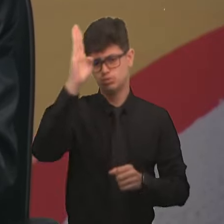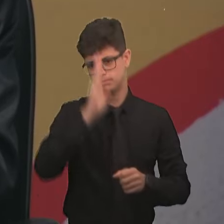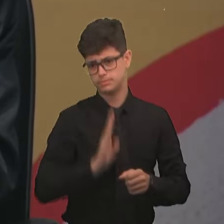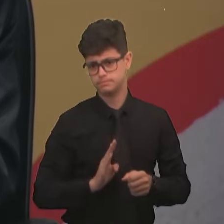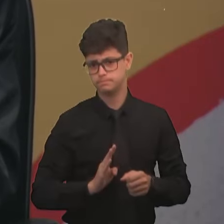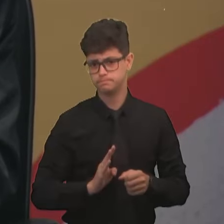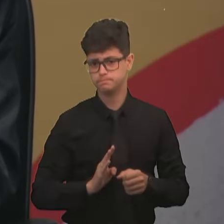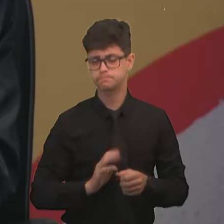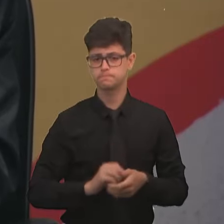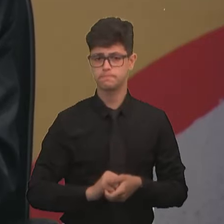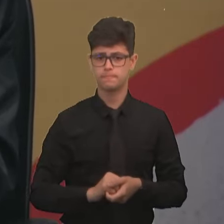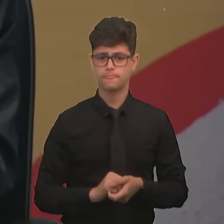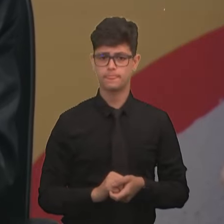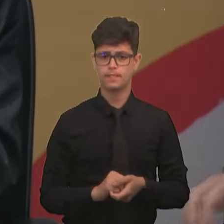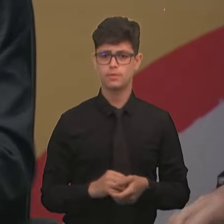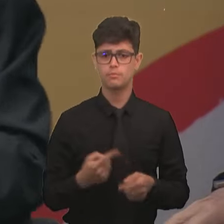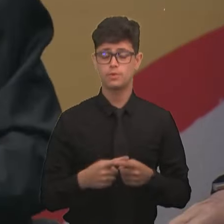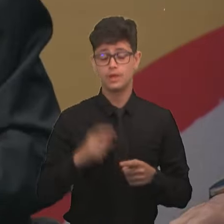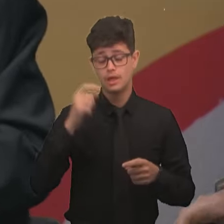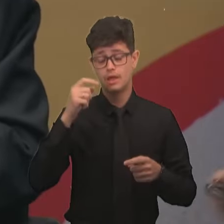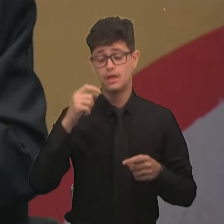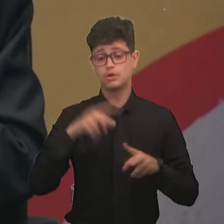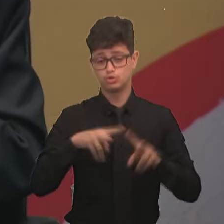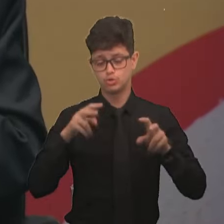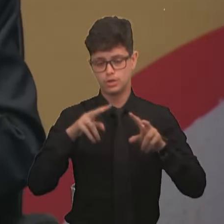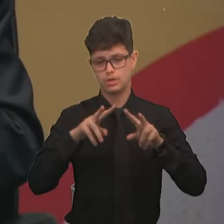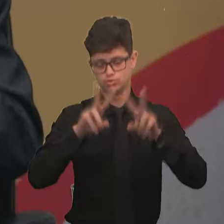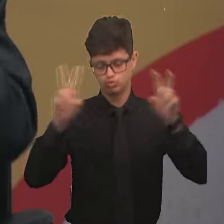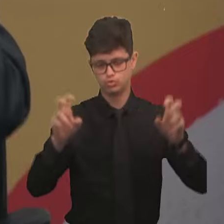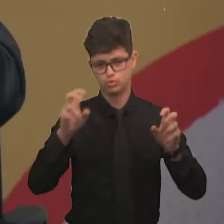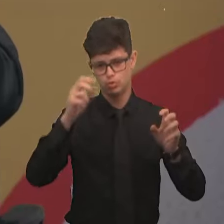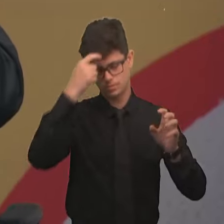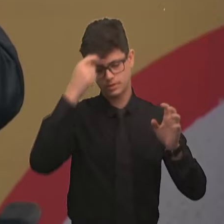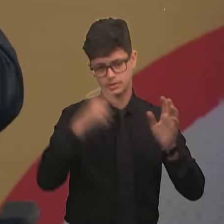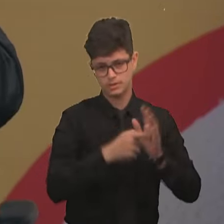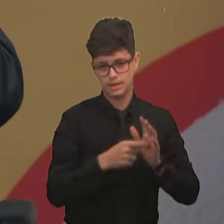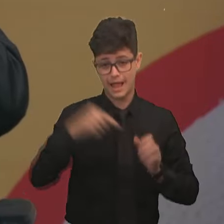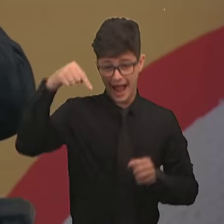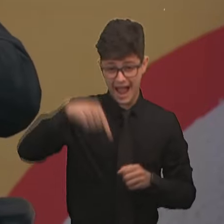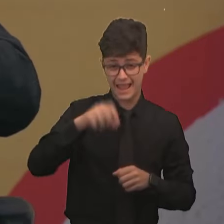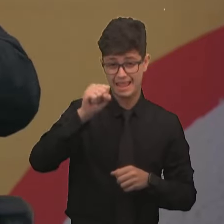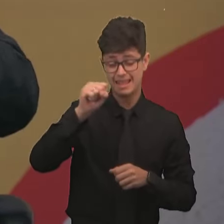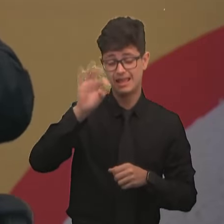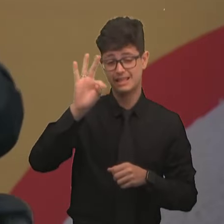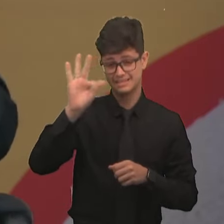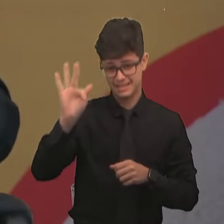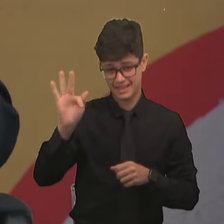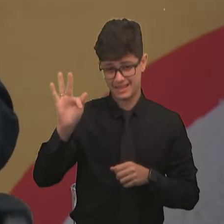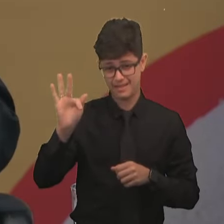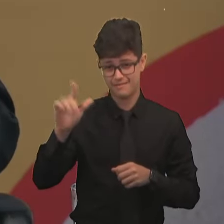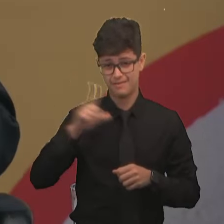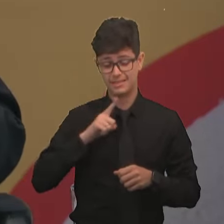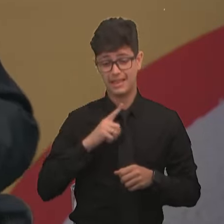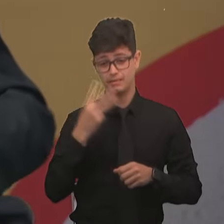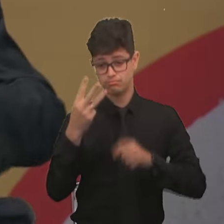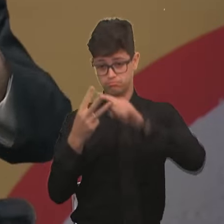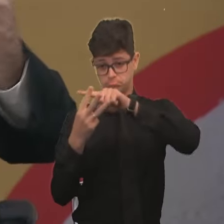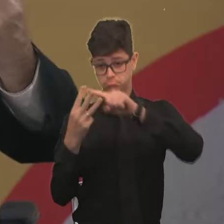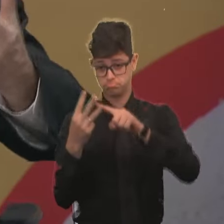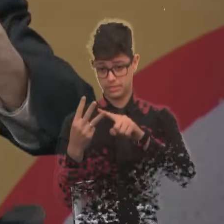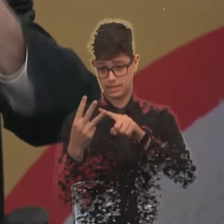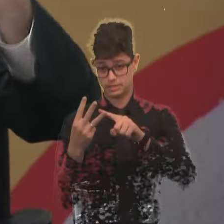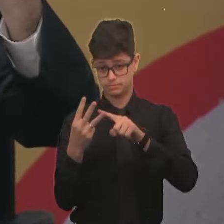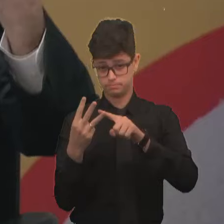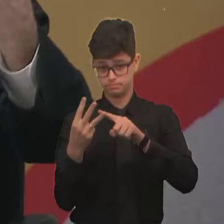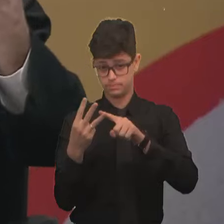bien? ¿Cómo la inteligencia artificial? En el Supremo nosotros tenemos tres grandes programas que